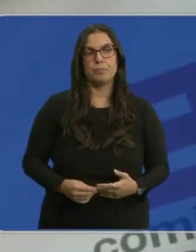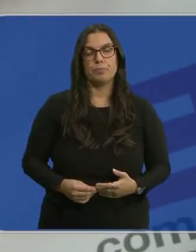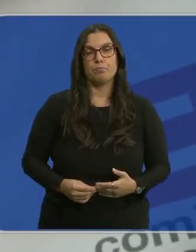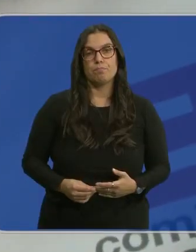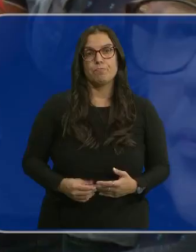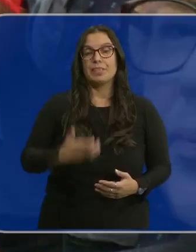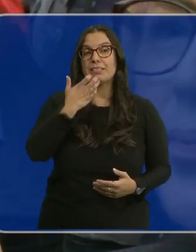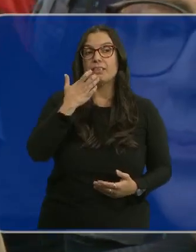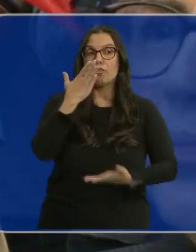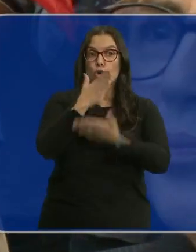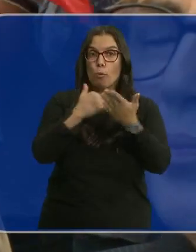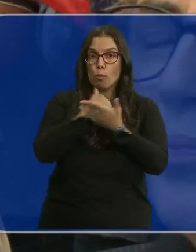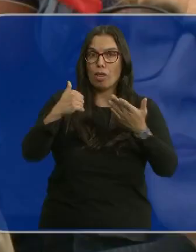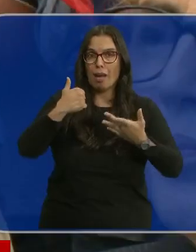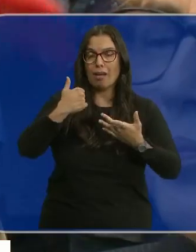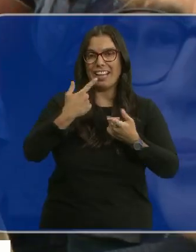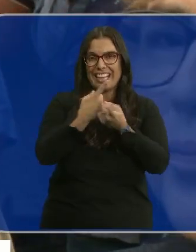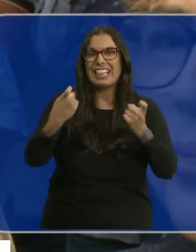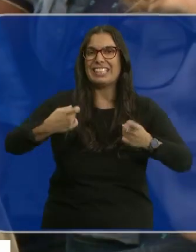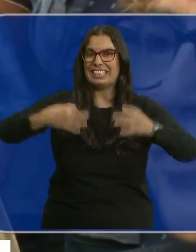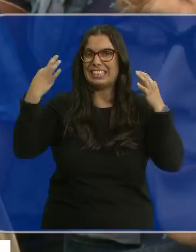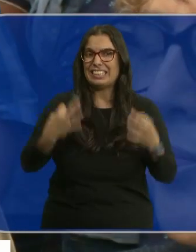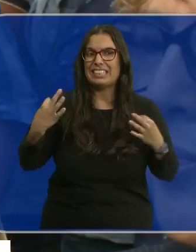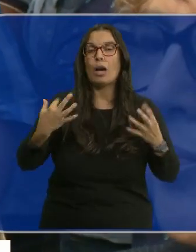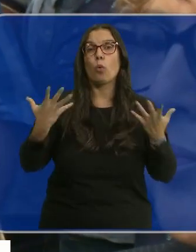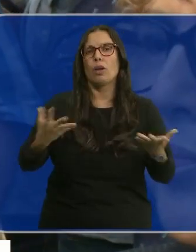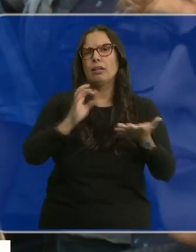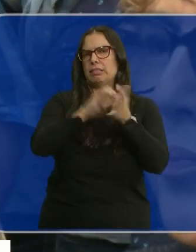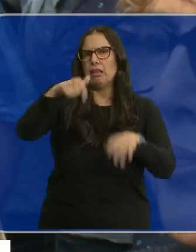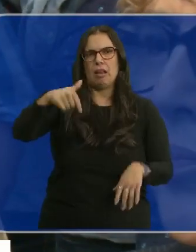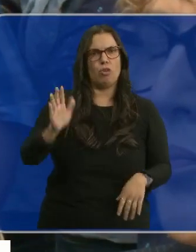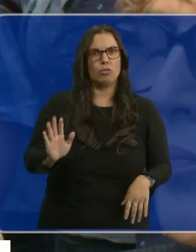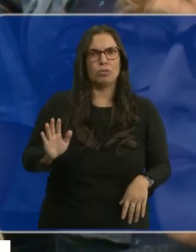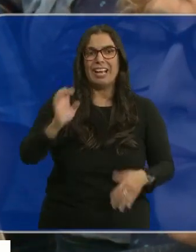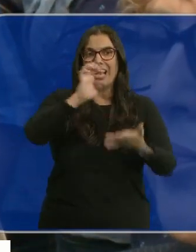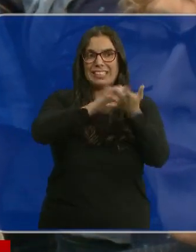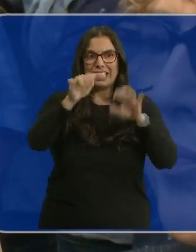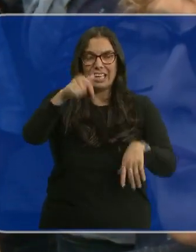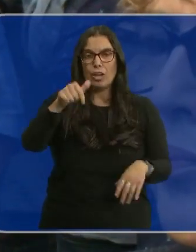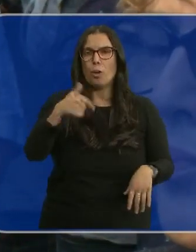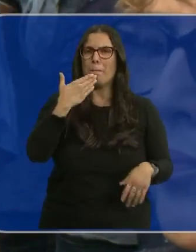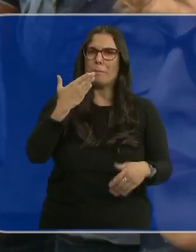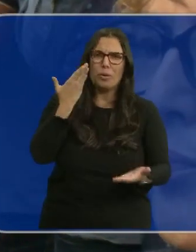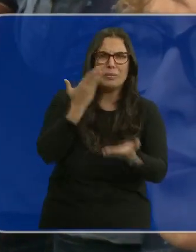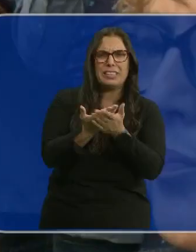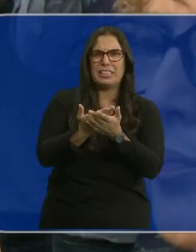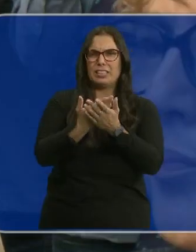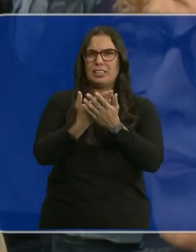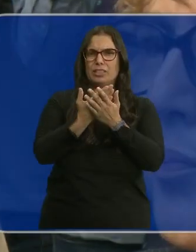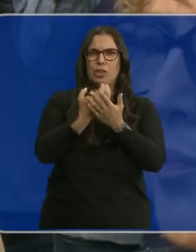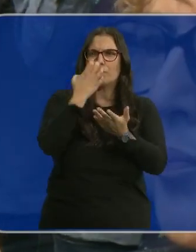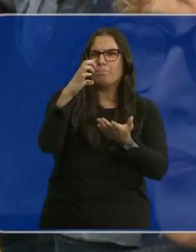Y si hay una comunidad que realmente necesita y es urgente aplicar esta medida es Castilla y León. En Castilla y León, y lo venimos diciendo